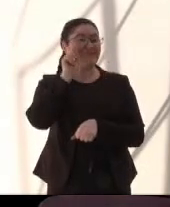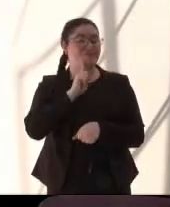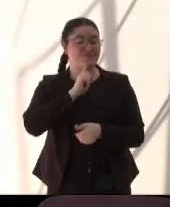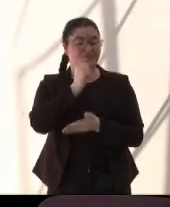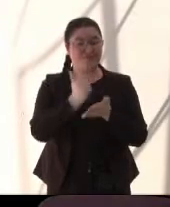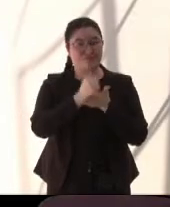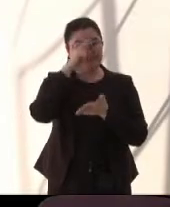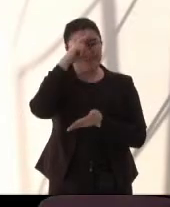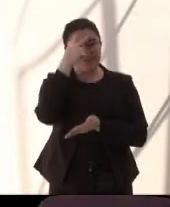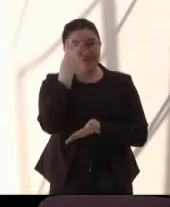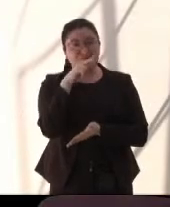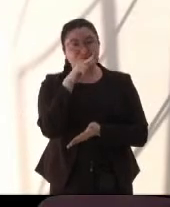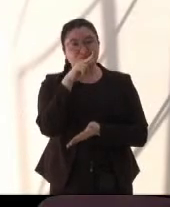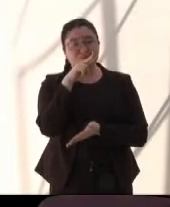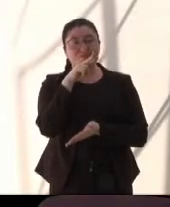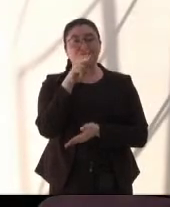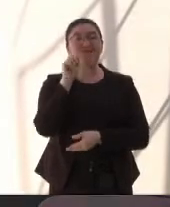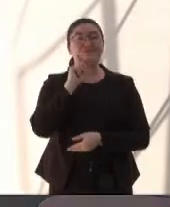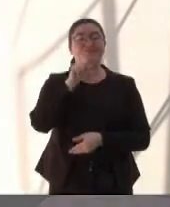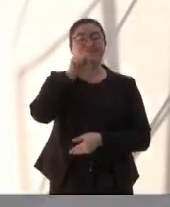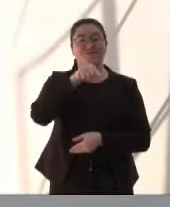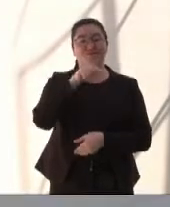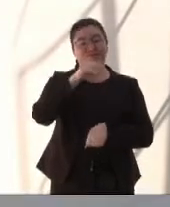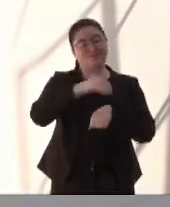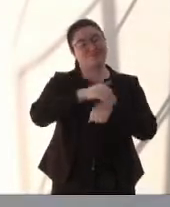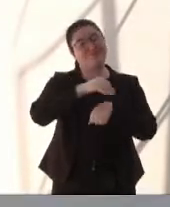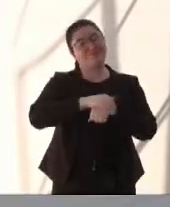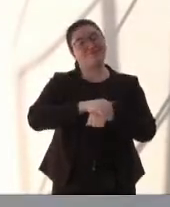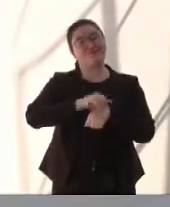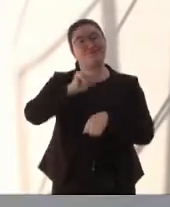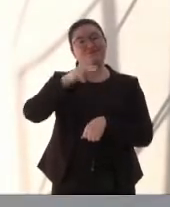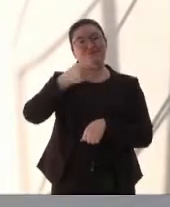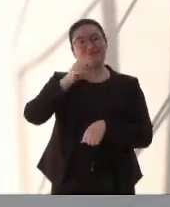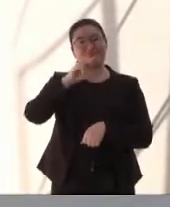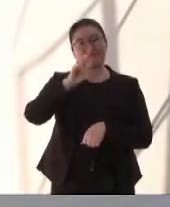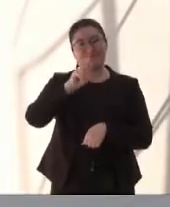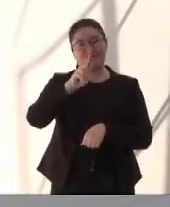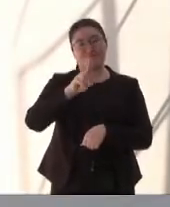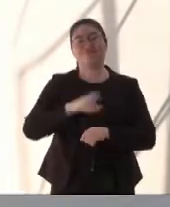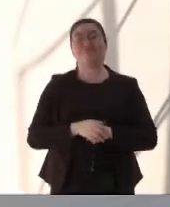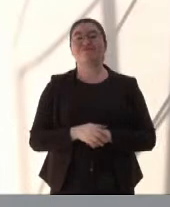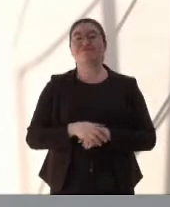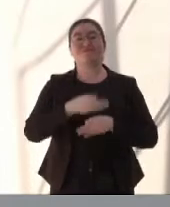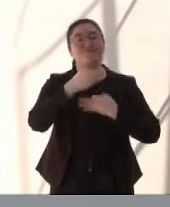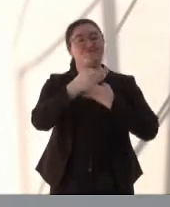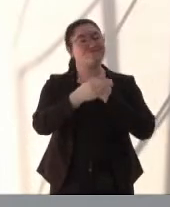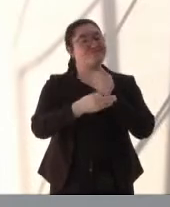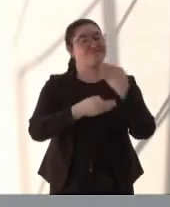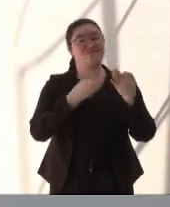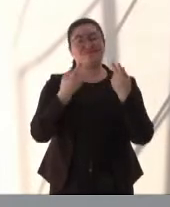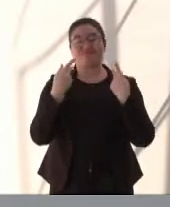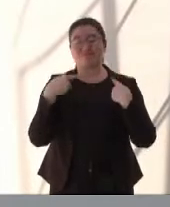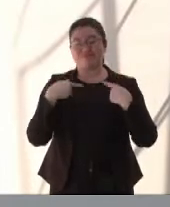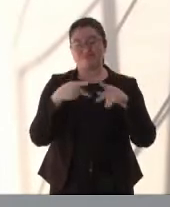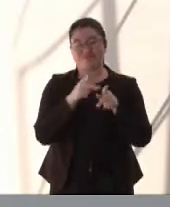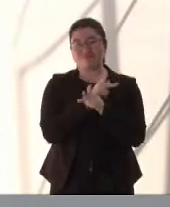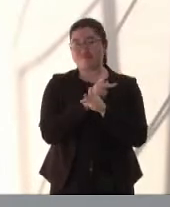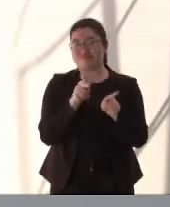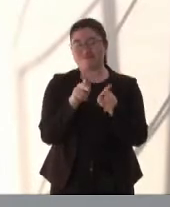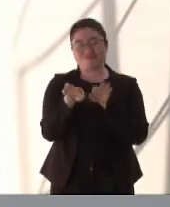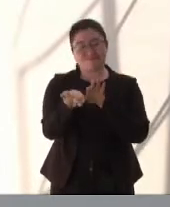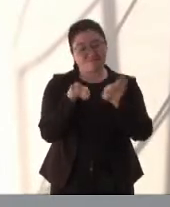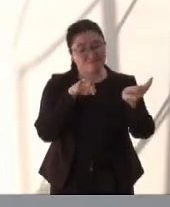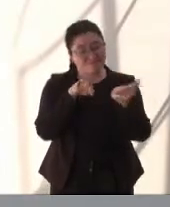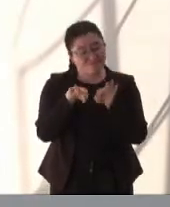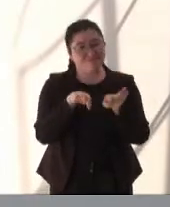Ciudad de México, a mi amiga Ingrid Gómez, y a todo el equipo de trabajo que ha hecho esto posible,